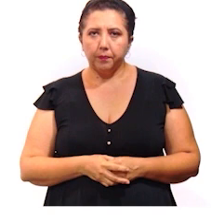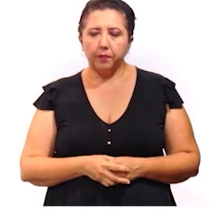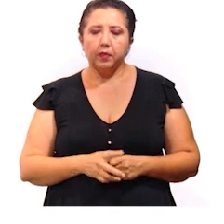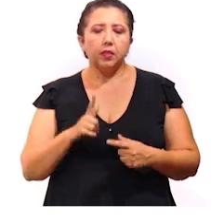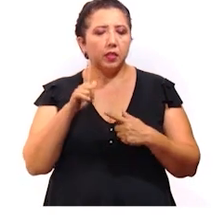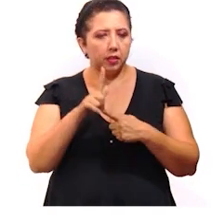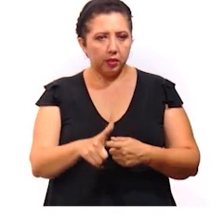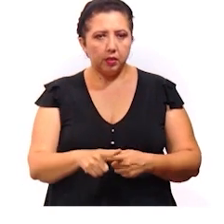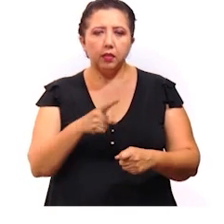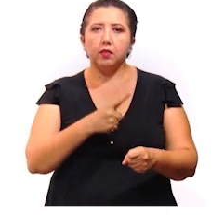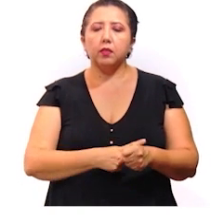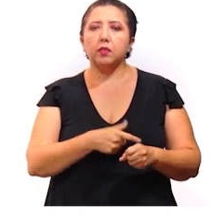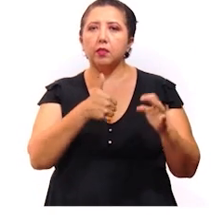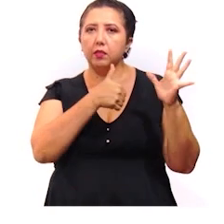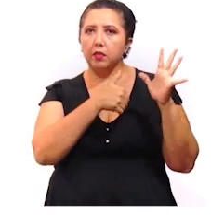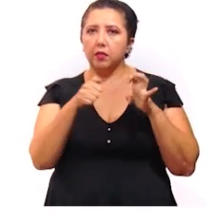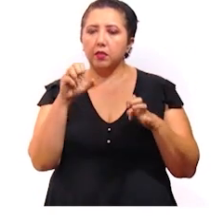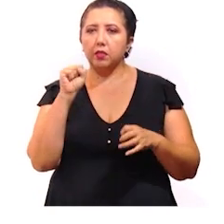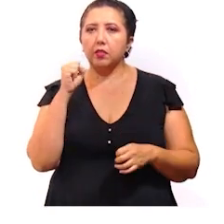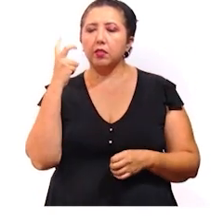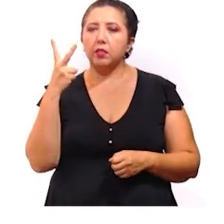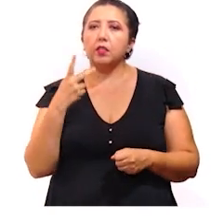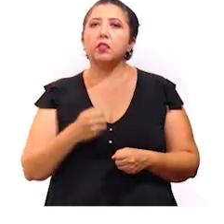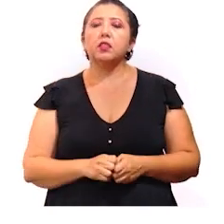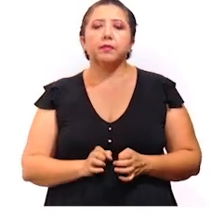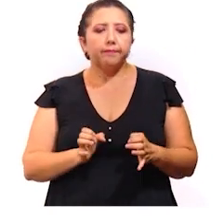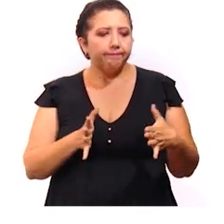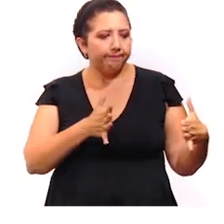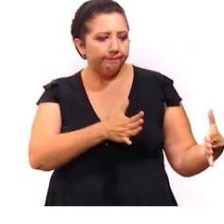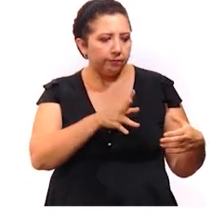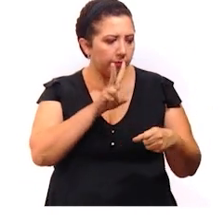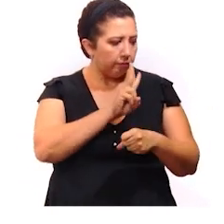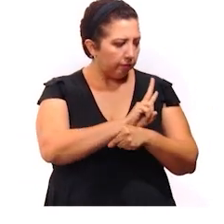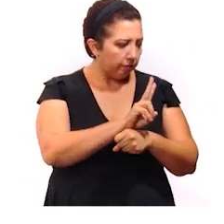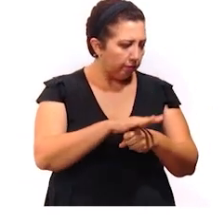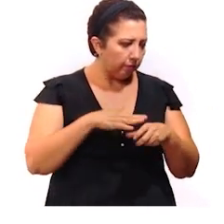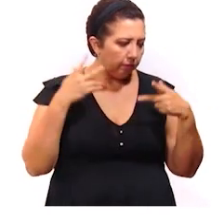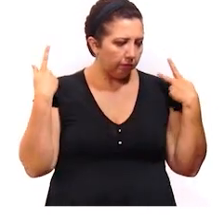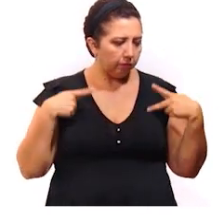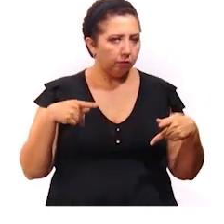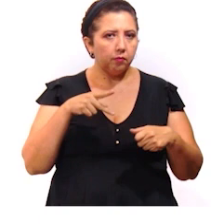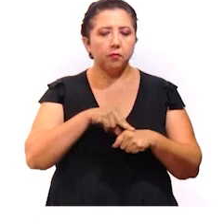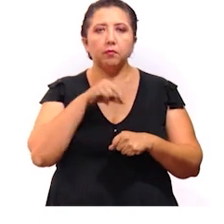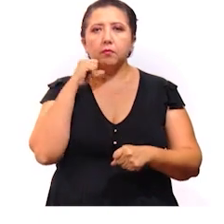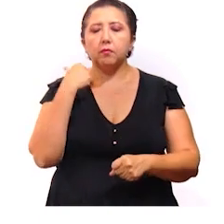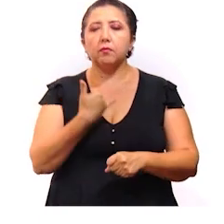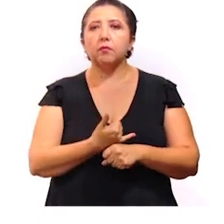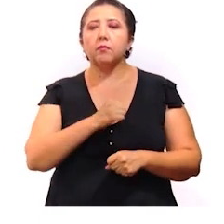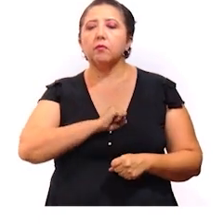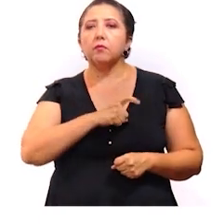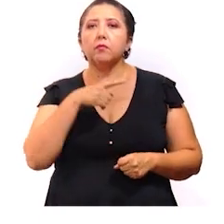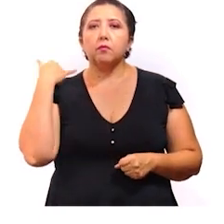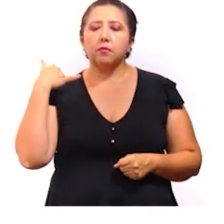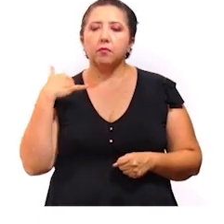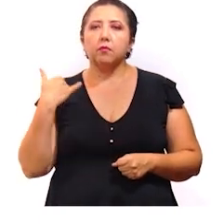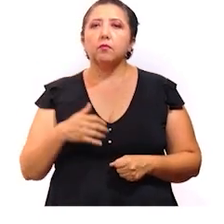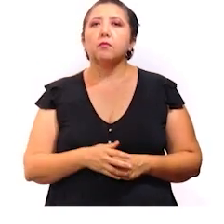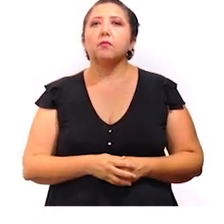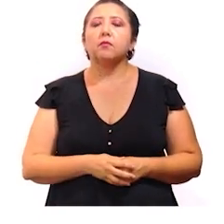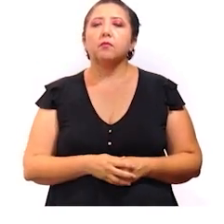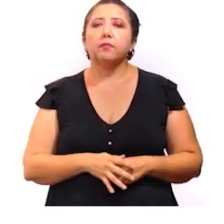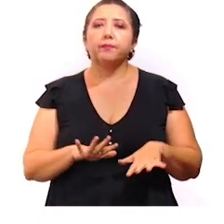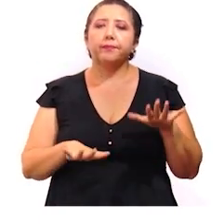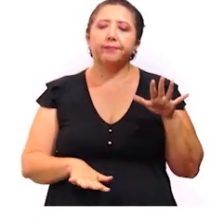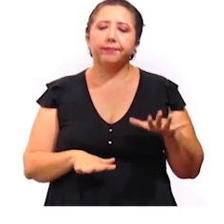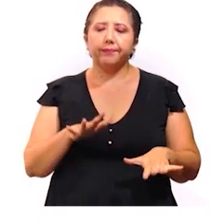De los casos activos, 662 están estables, aislados y monitoreados constantemente por personal médico de la Secretaría de